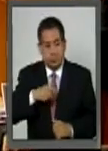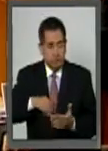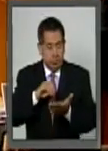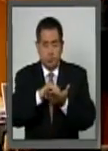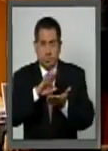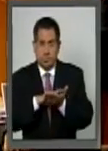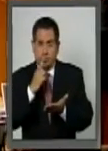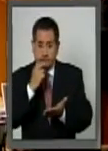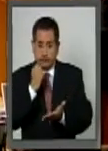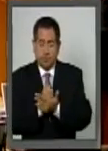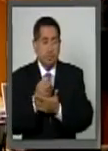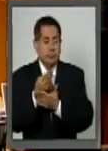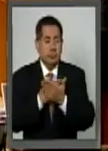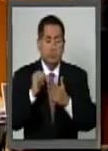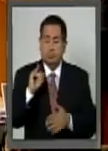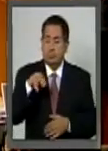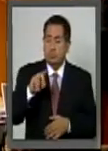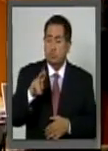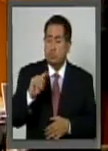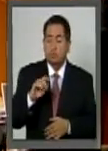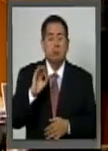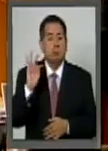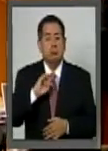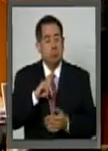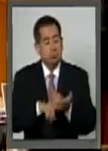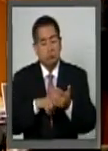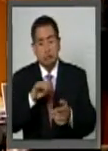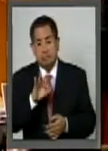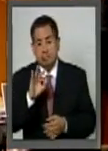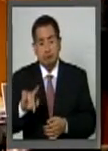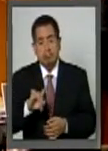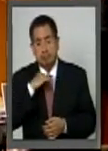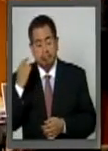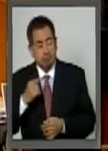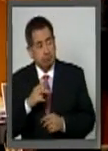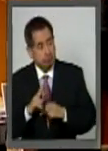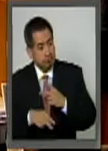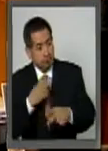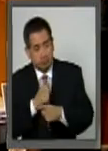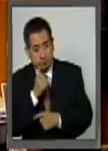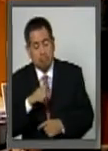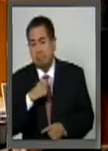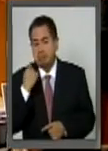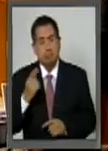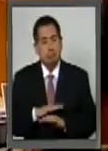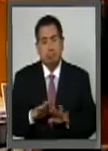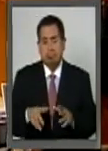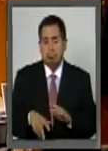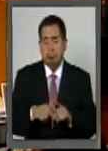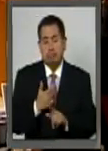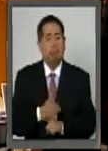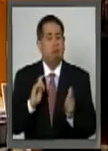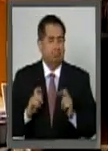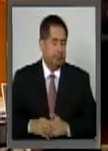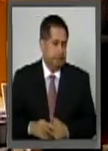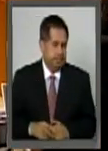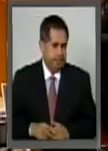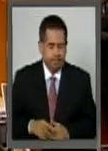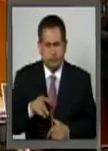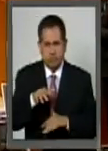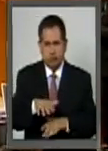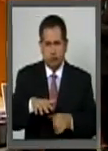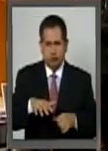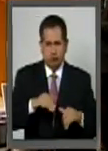de diseños industriales caducarán cuando no sean renovados. Respecto a las zonas geográficas y las